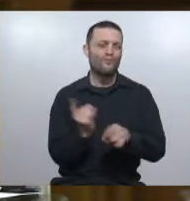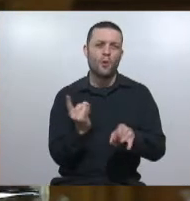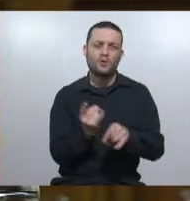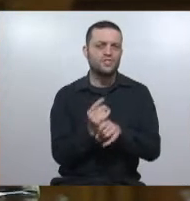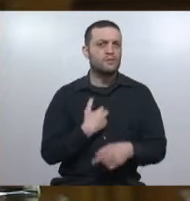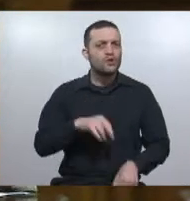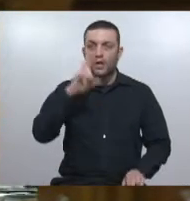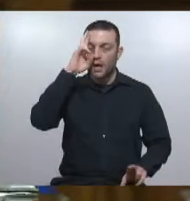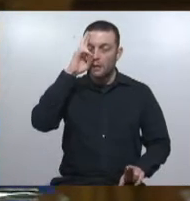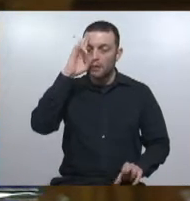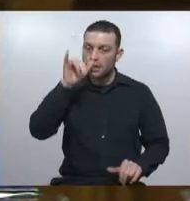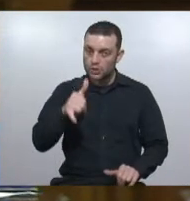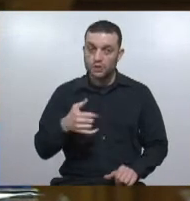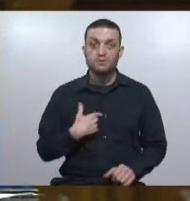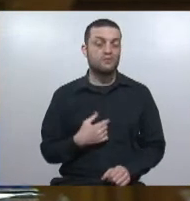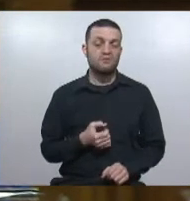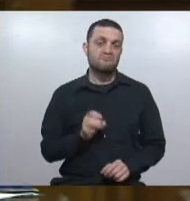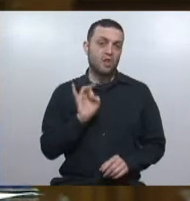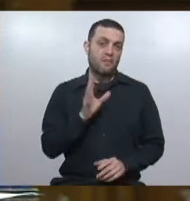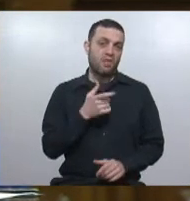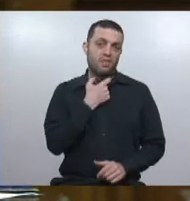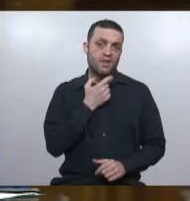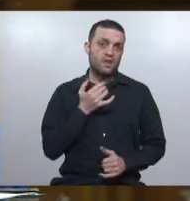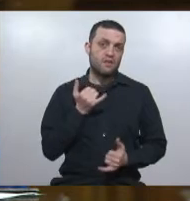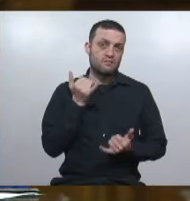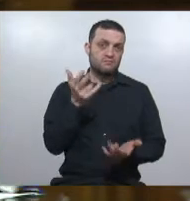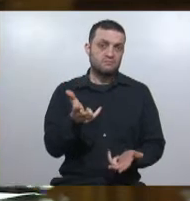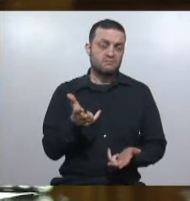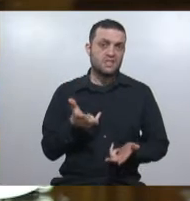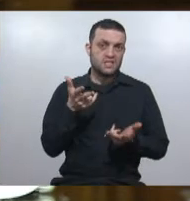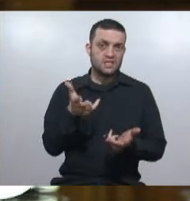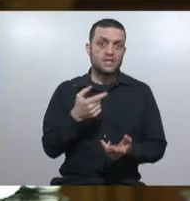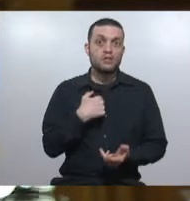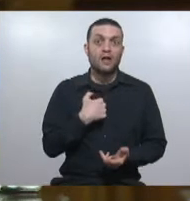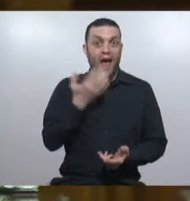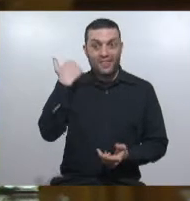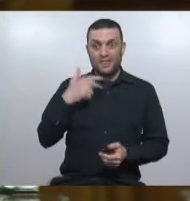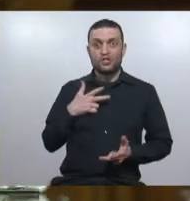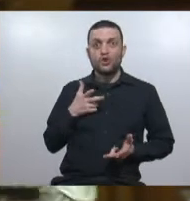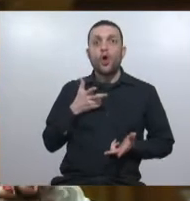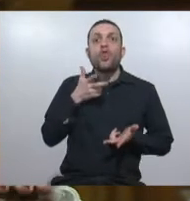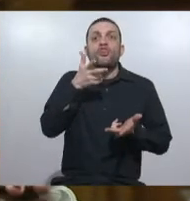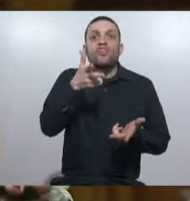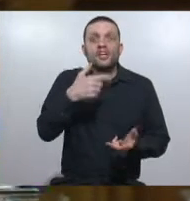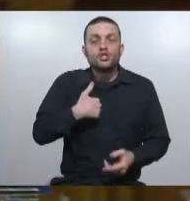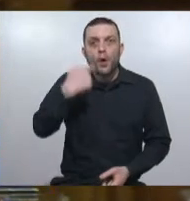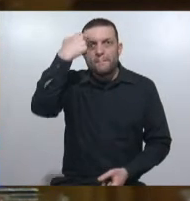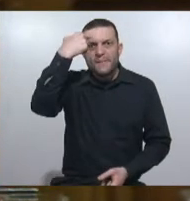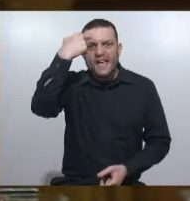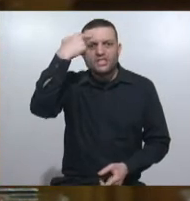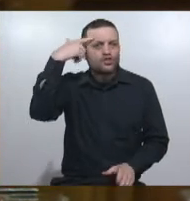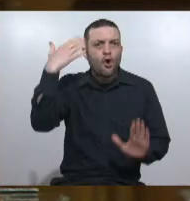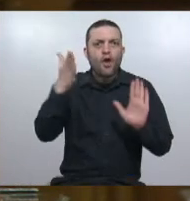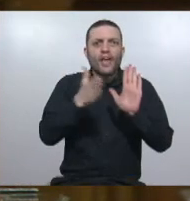respeto simplemente se ha manifestado que yo dije que consideraba que un documento del